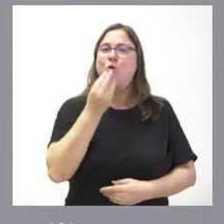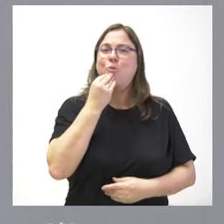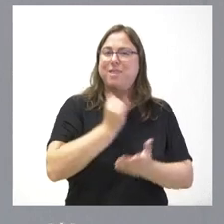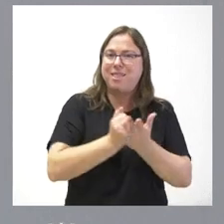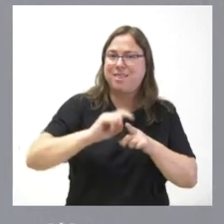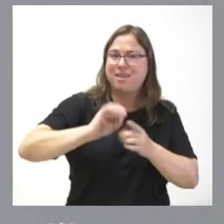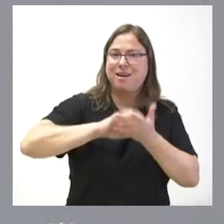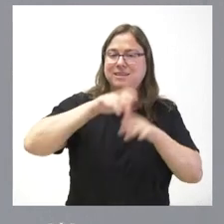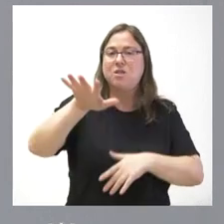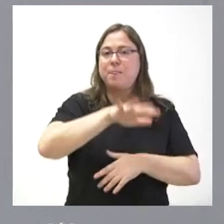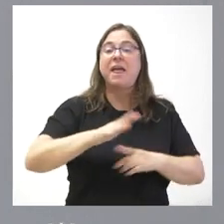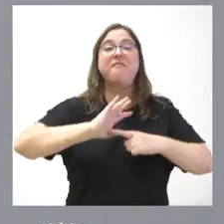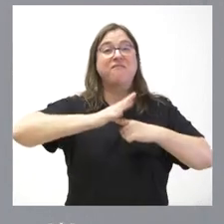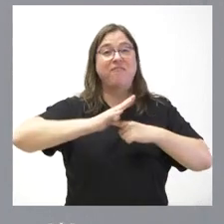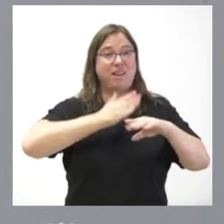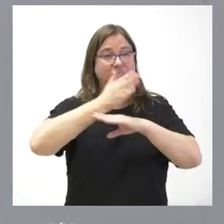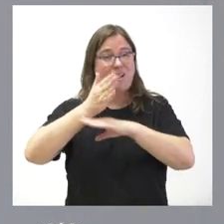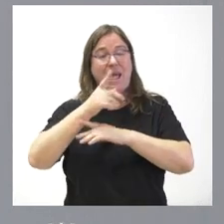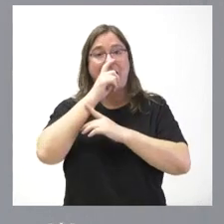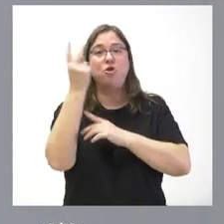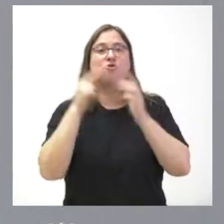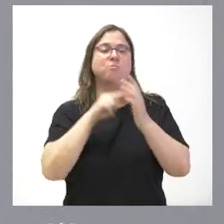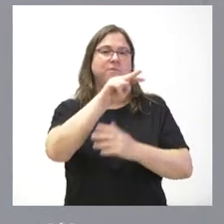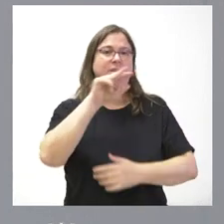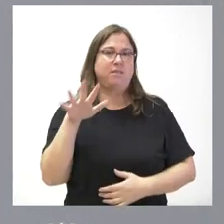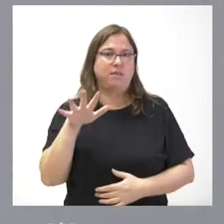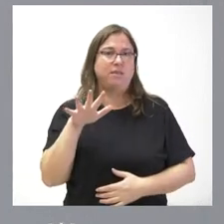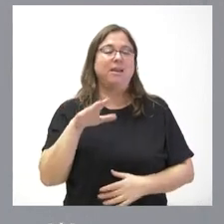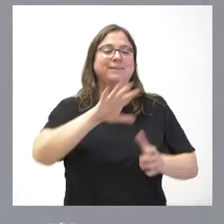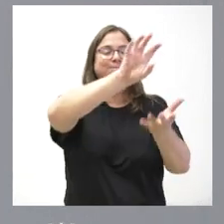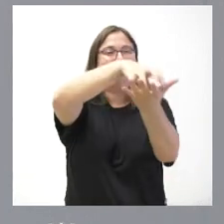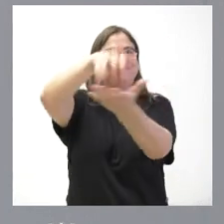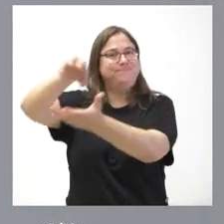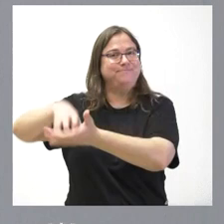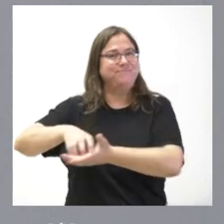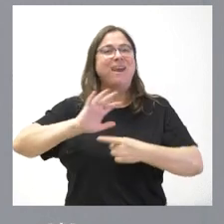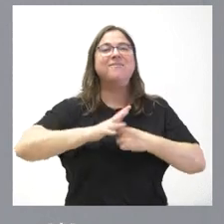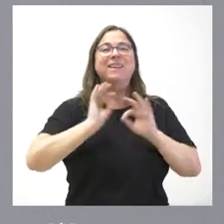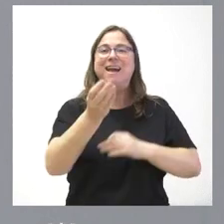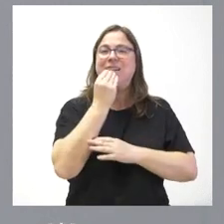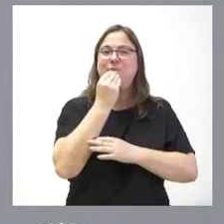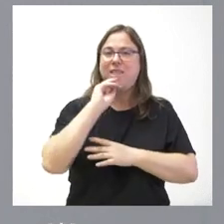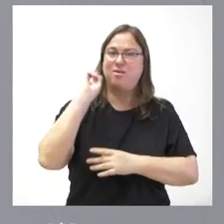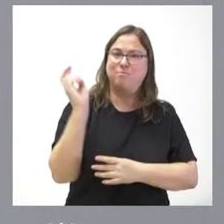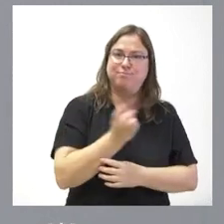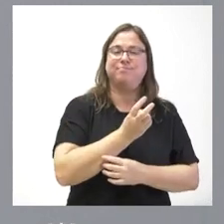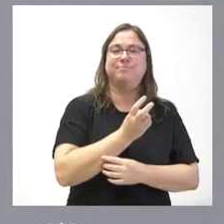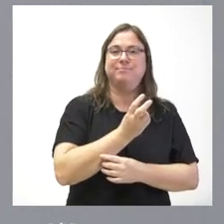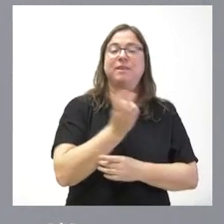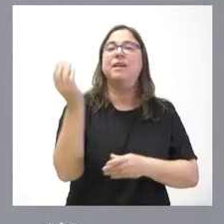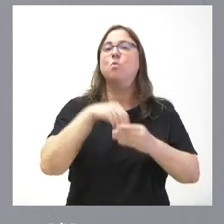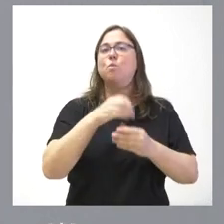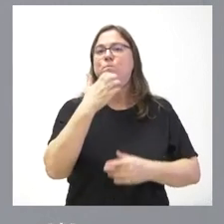León en las principales ferias en el año 2025 son stands en las principales ferias de productos agroalimentarios que